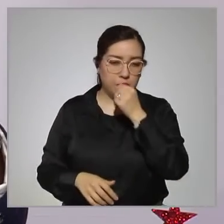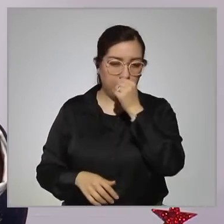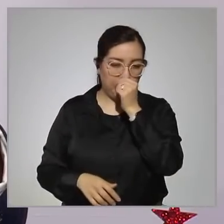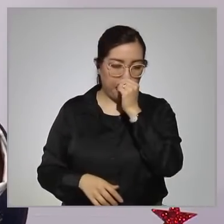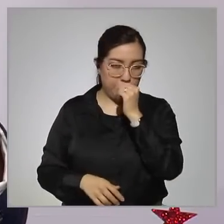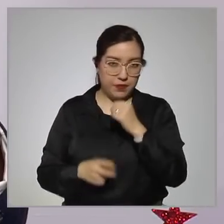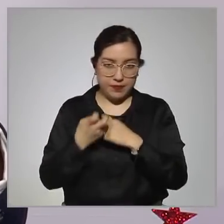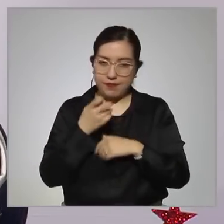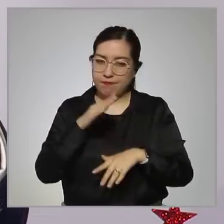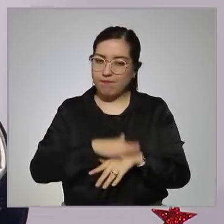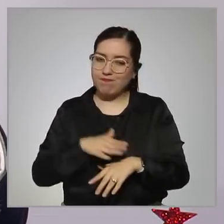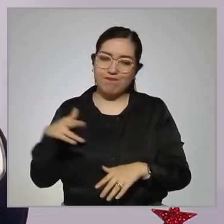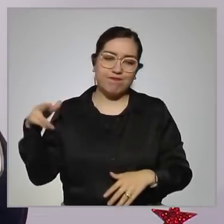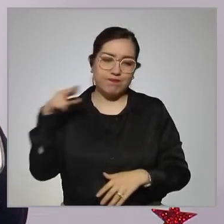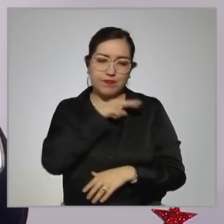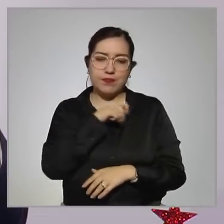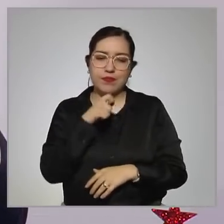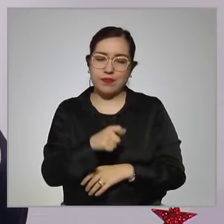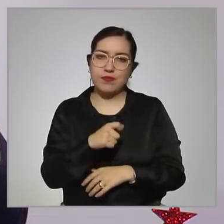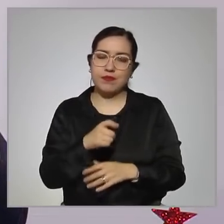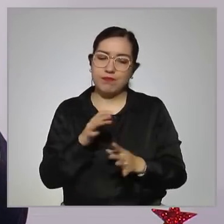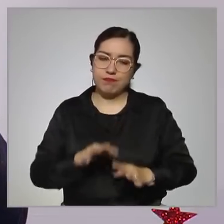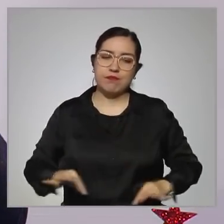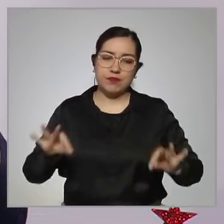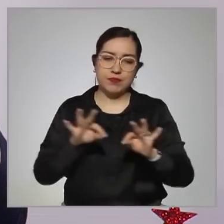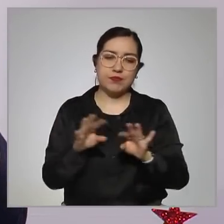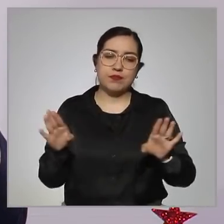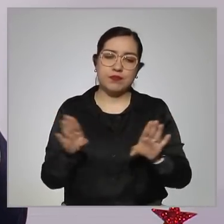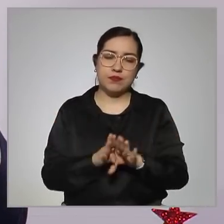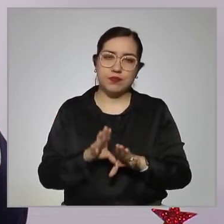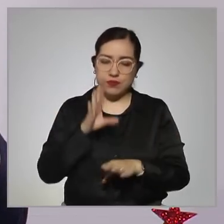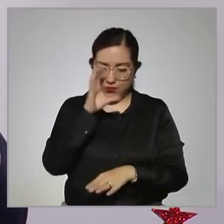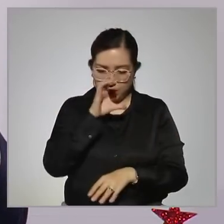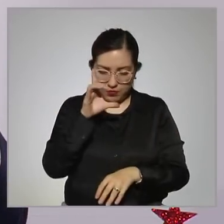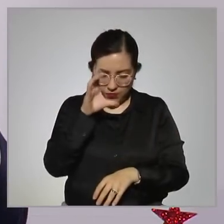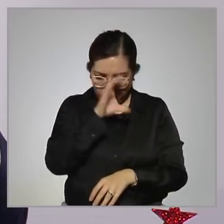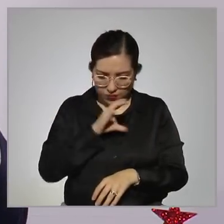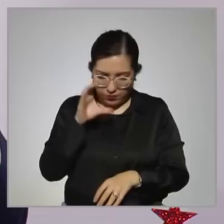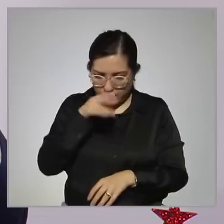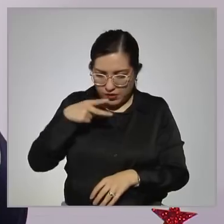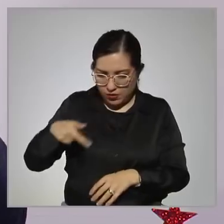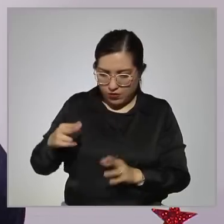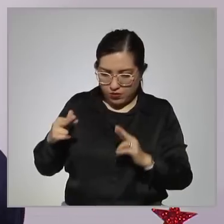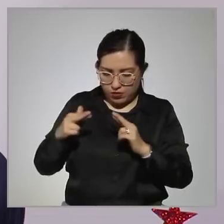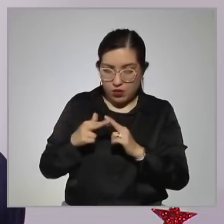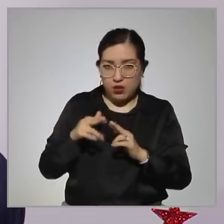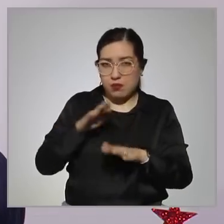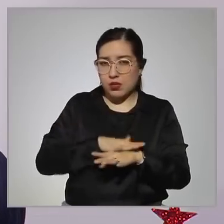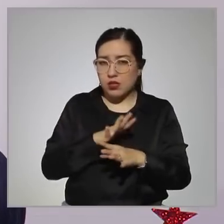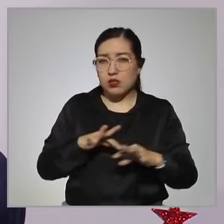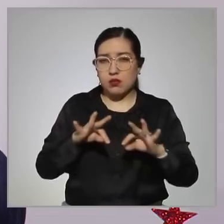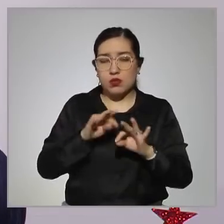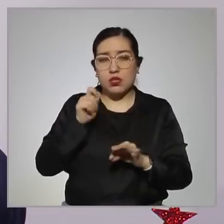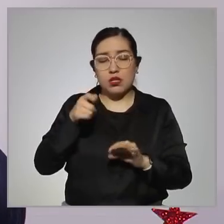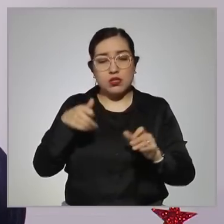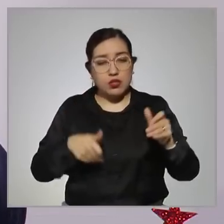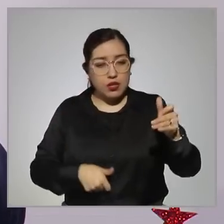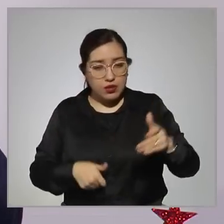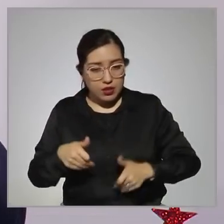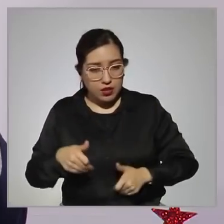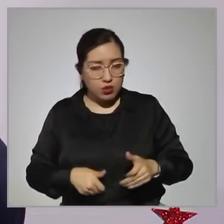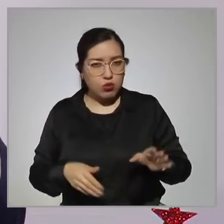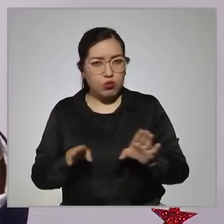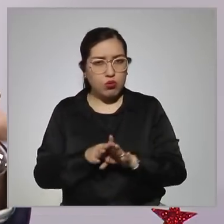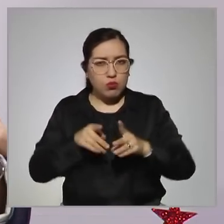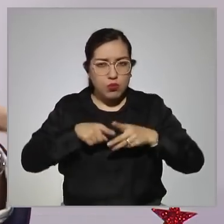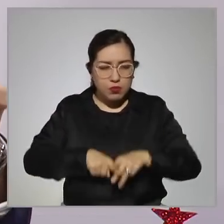arraiga inmediatamente. Una parte importante de los religiosos en la evangelización fue el teatro, ¿sí? Cómo